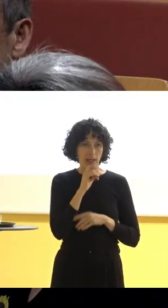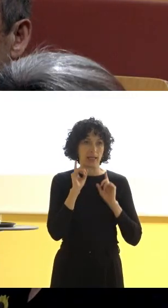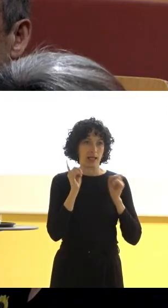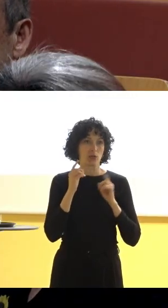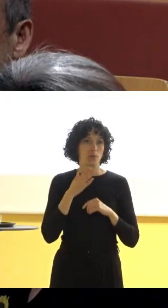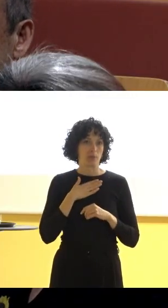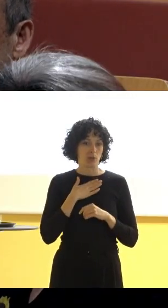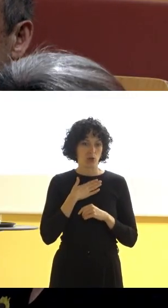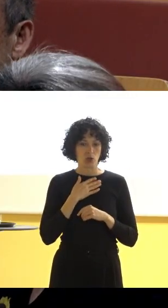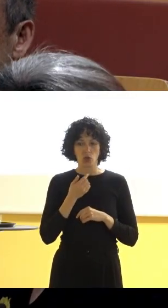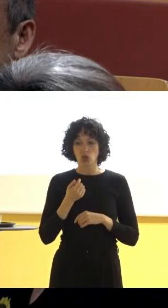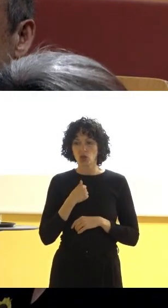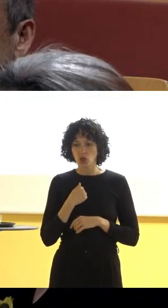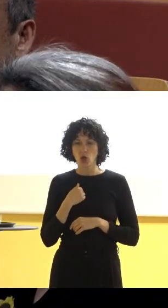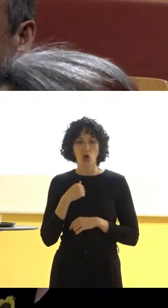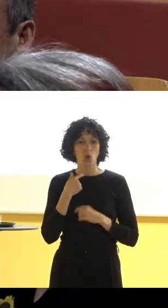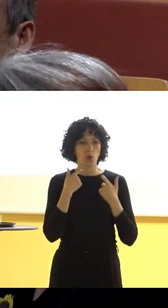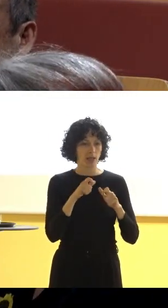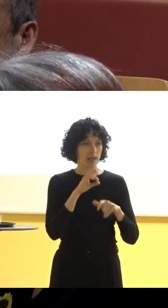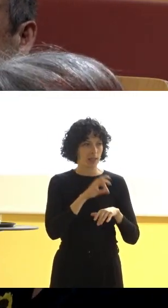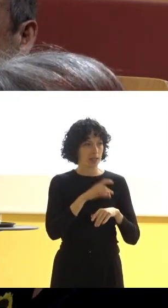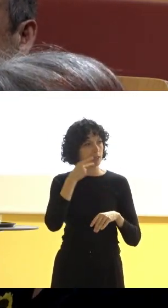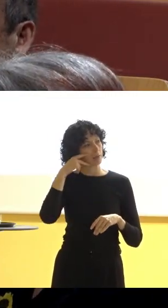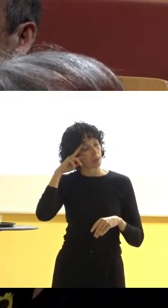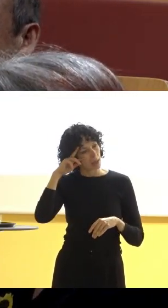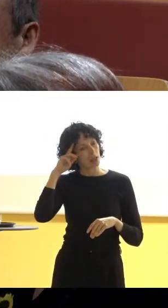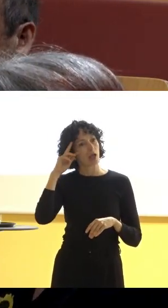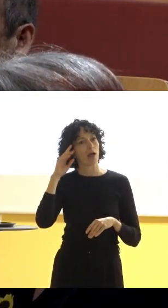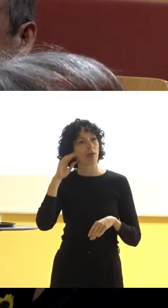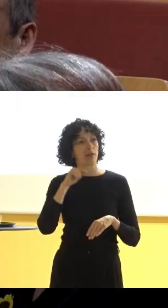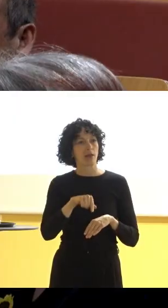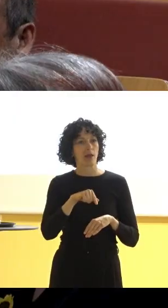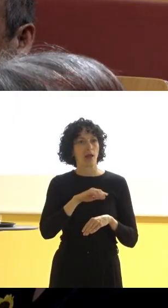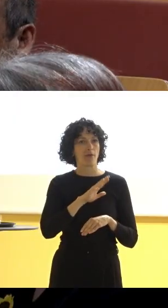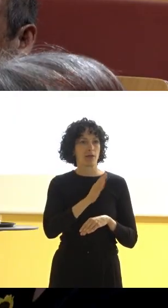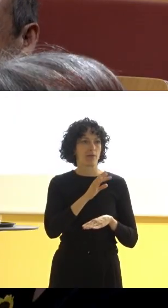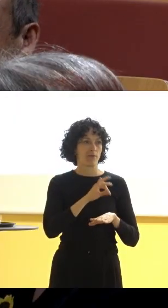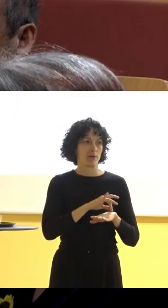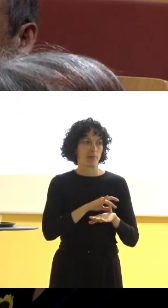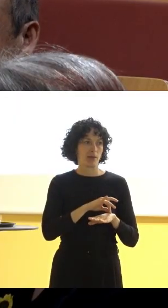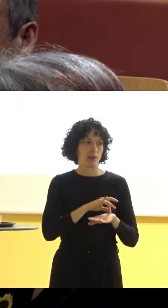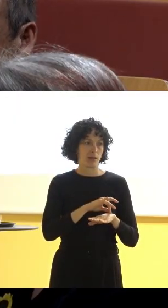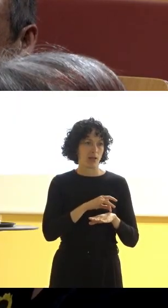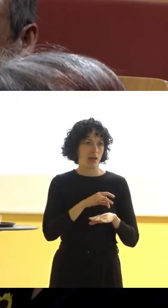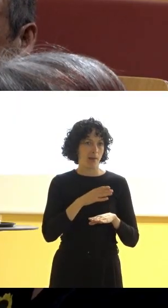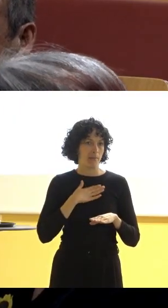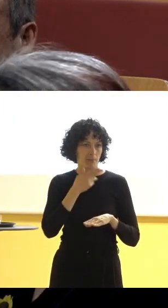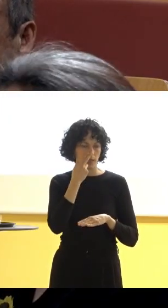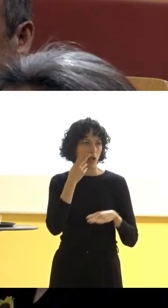¿no? ¿Cómo accedo yo a la unidad clínica de experiencia de la afectación o enfermedad que me